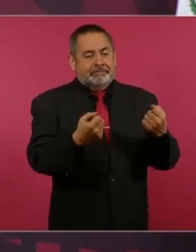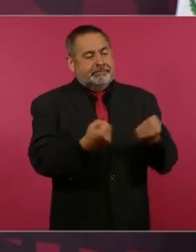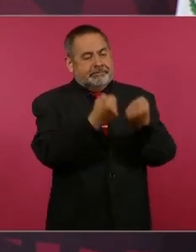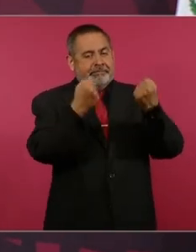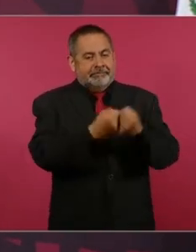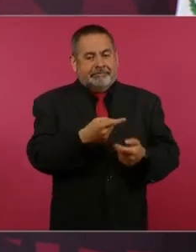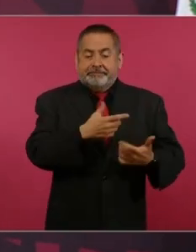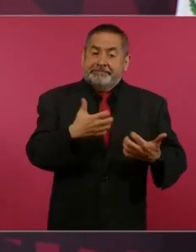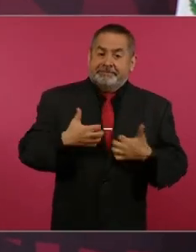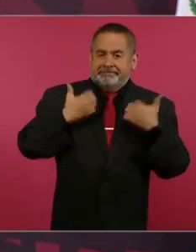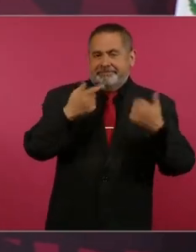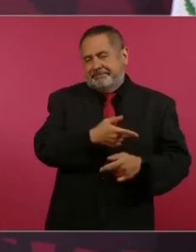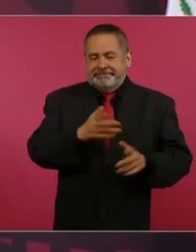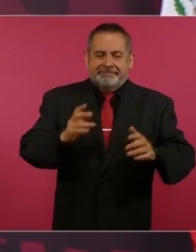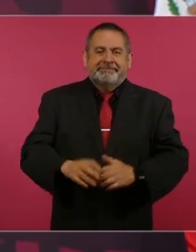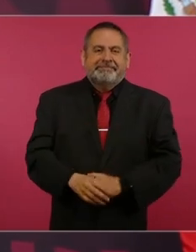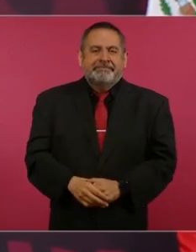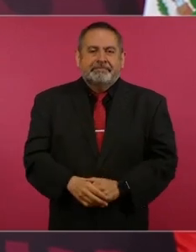gustó,